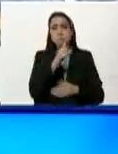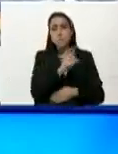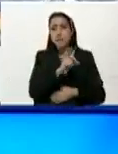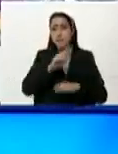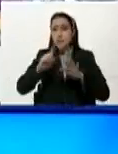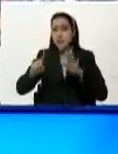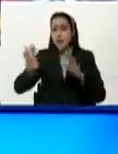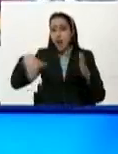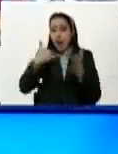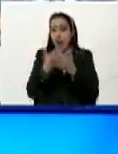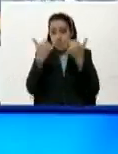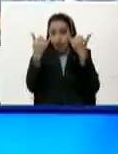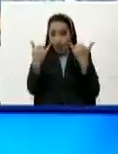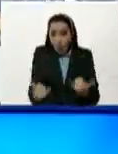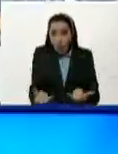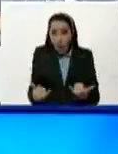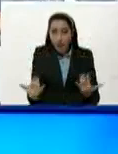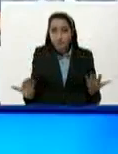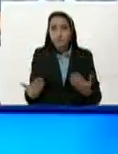hasta este año